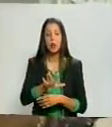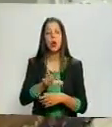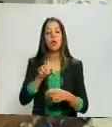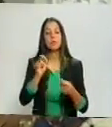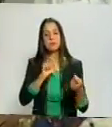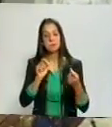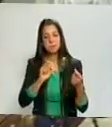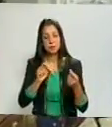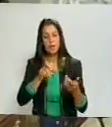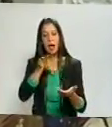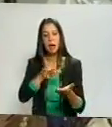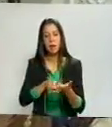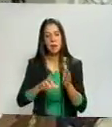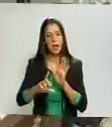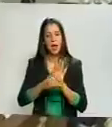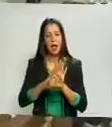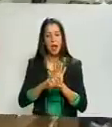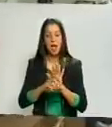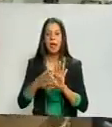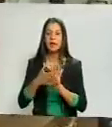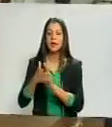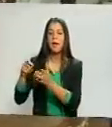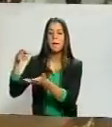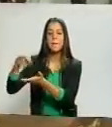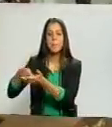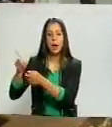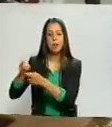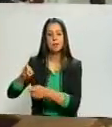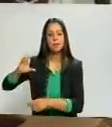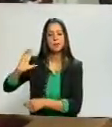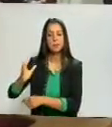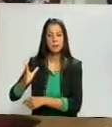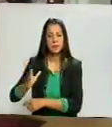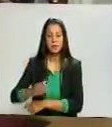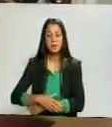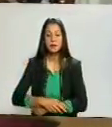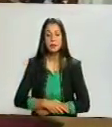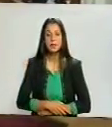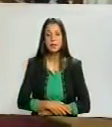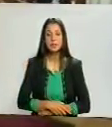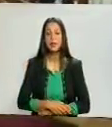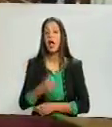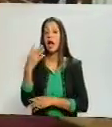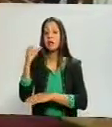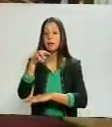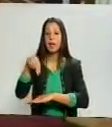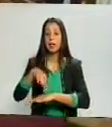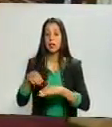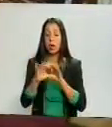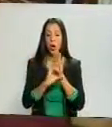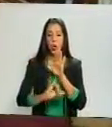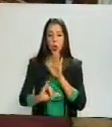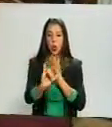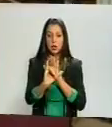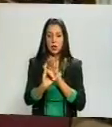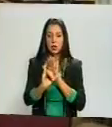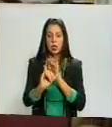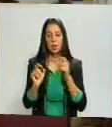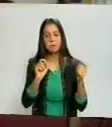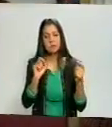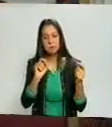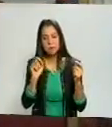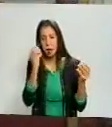aprobada la ley constitucional de la unidad tributaria sancionatoria. La Asamblea Nacional Constituyente aprobó